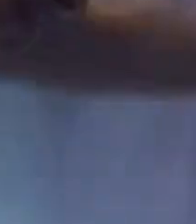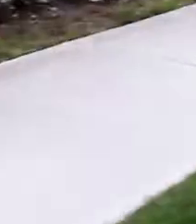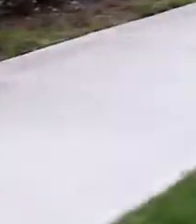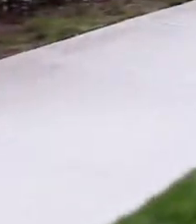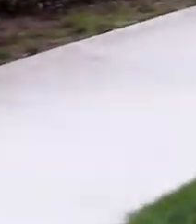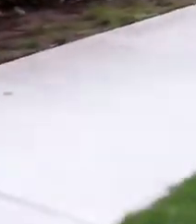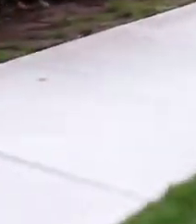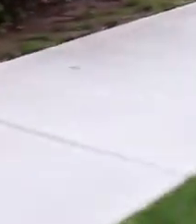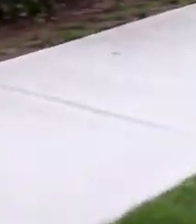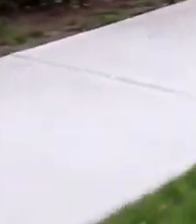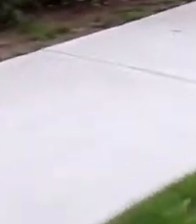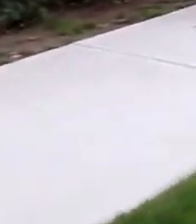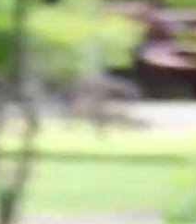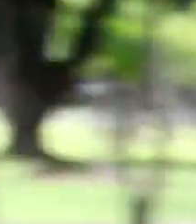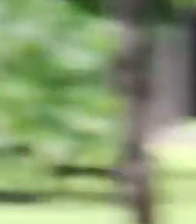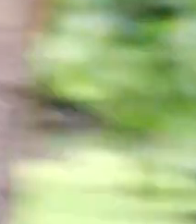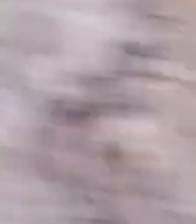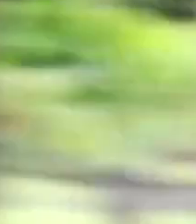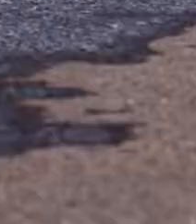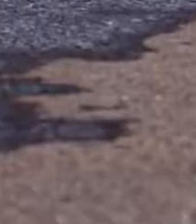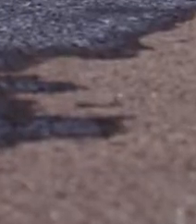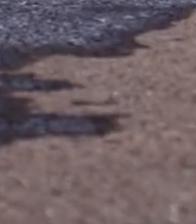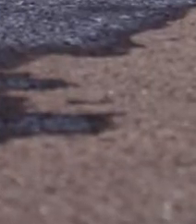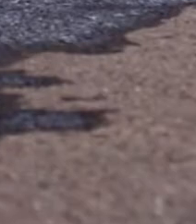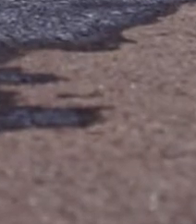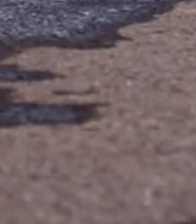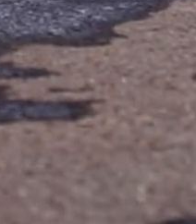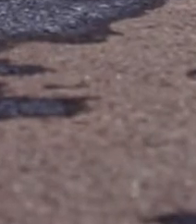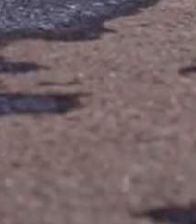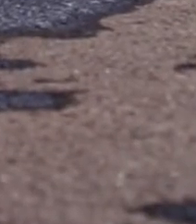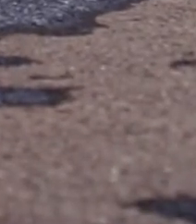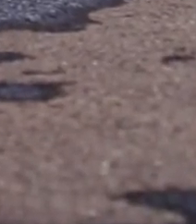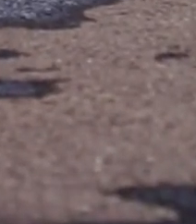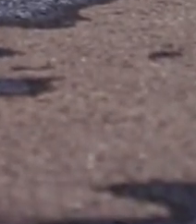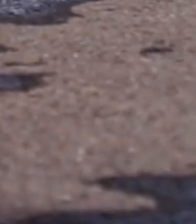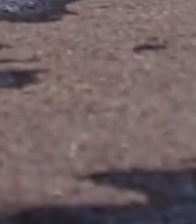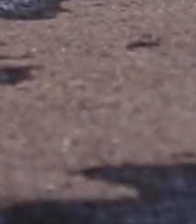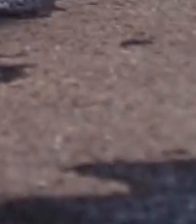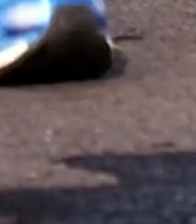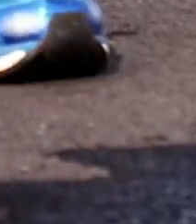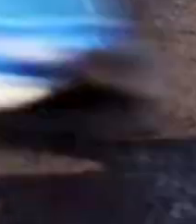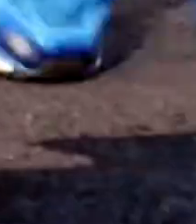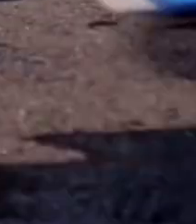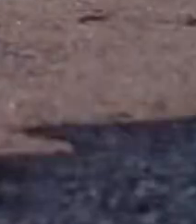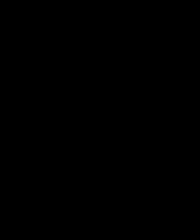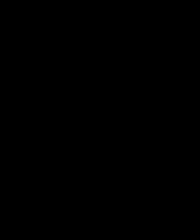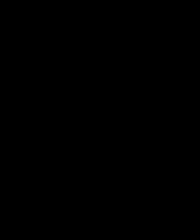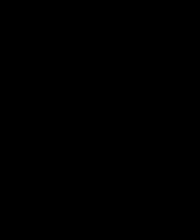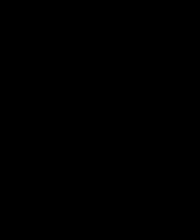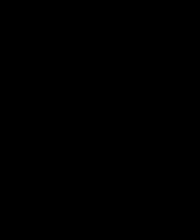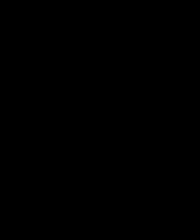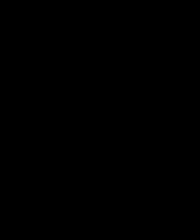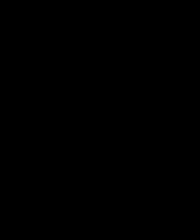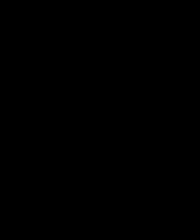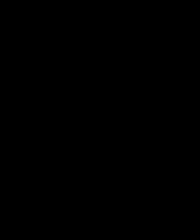mismo. No es simple, pero no puedo, no existe.